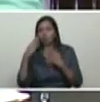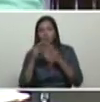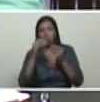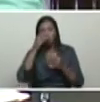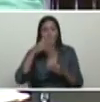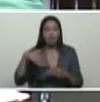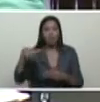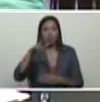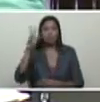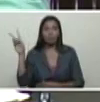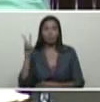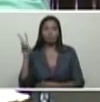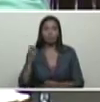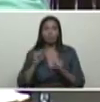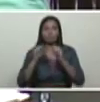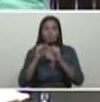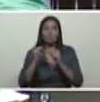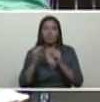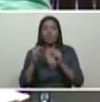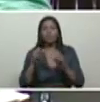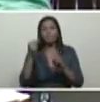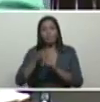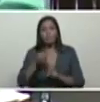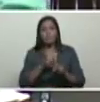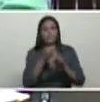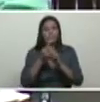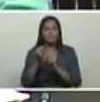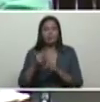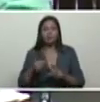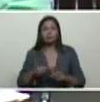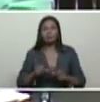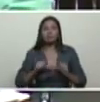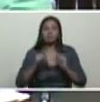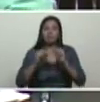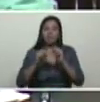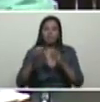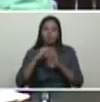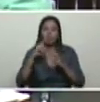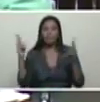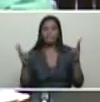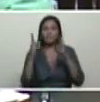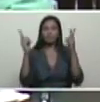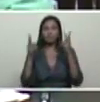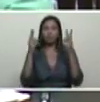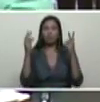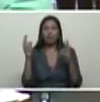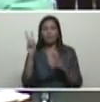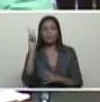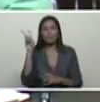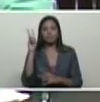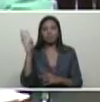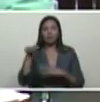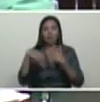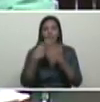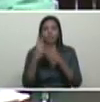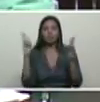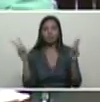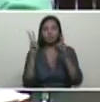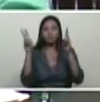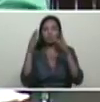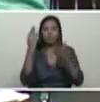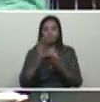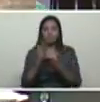Venezuela. Seguimos en batalla, seguimos en resistencia y seguimos en victoria. Venezuela, hasta la victoria